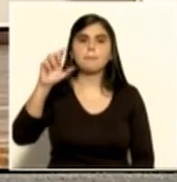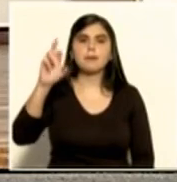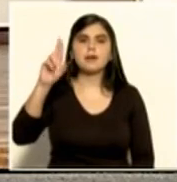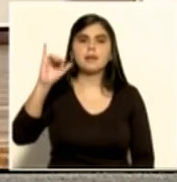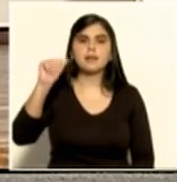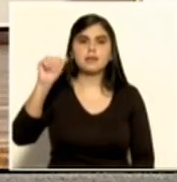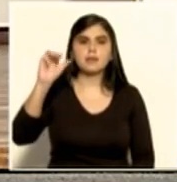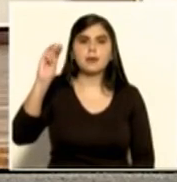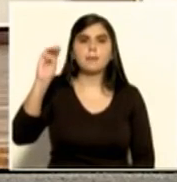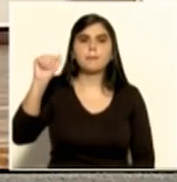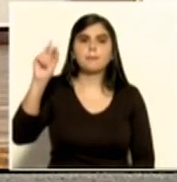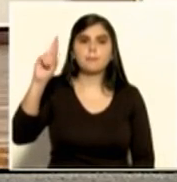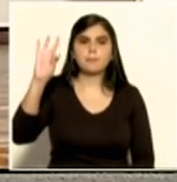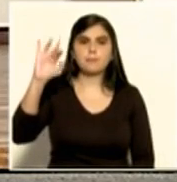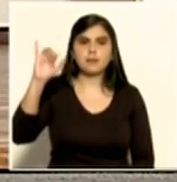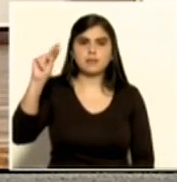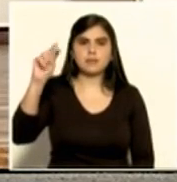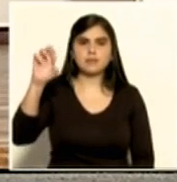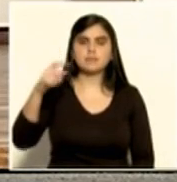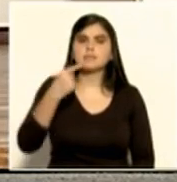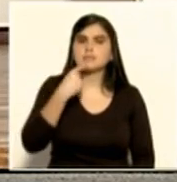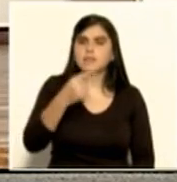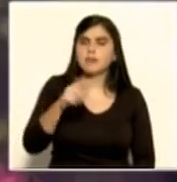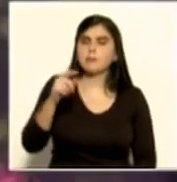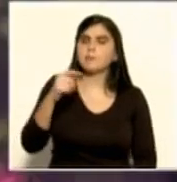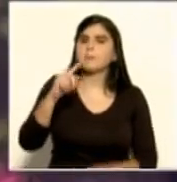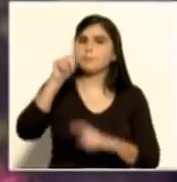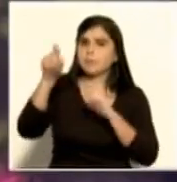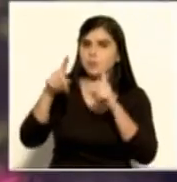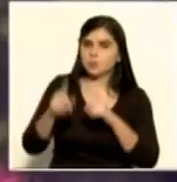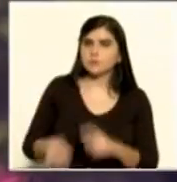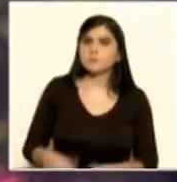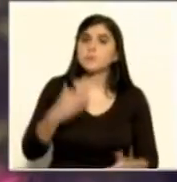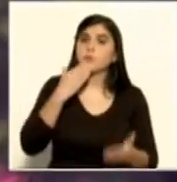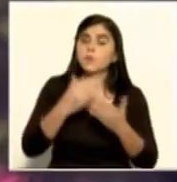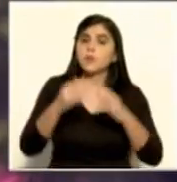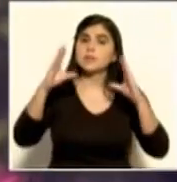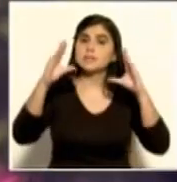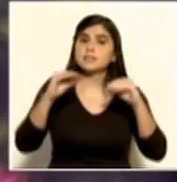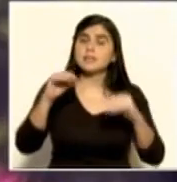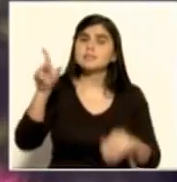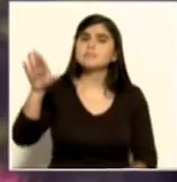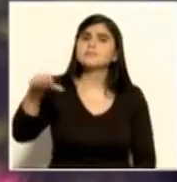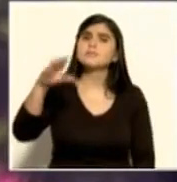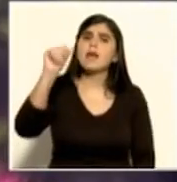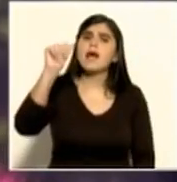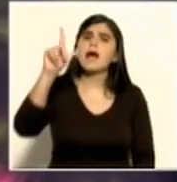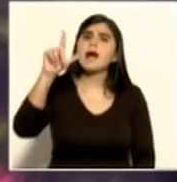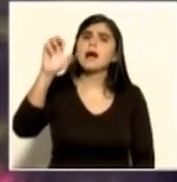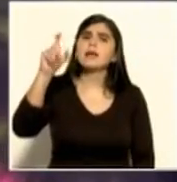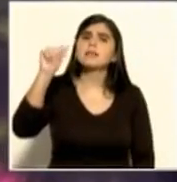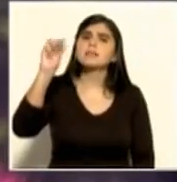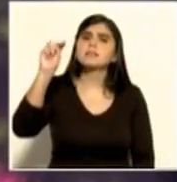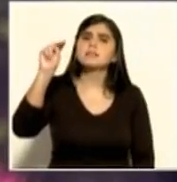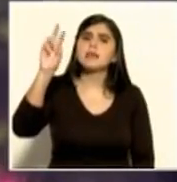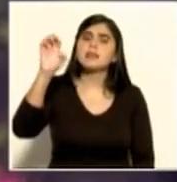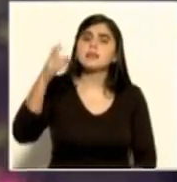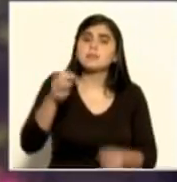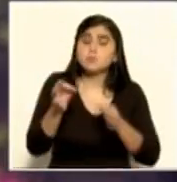nos indica hacia quién va dirigida su consulta. Buenas tardes, don Alexander, tal vez si me podría explicar un poco